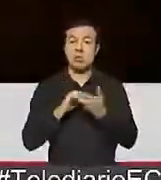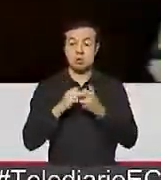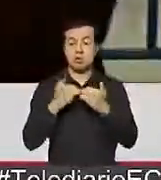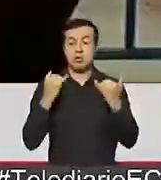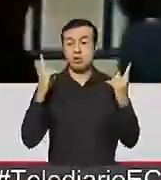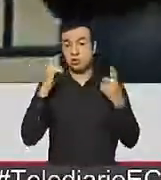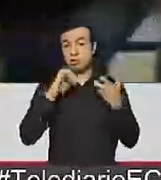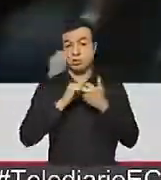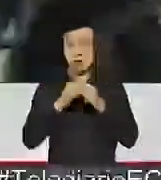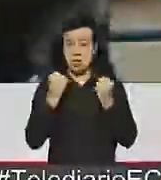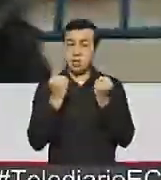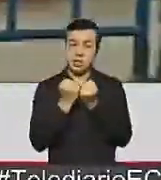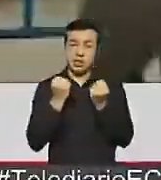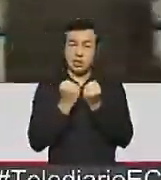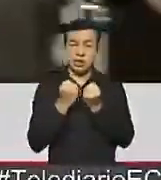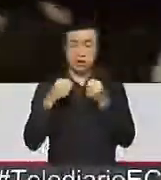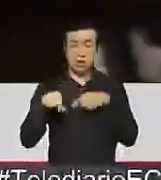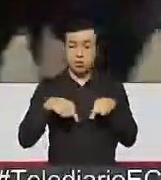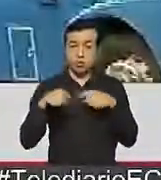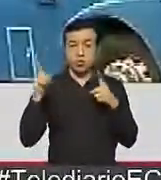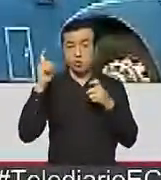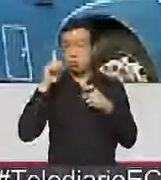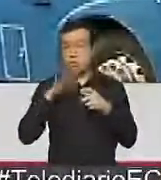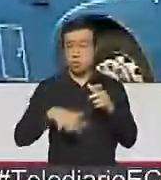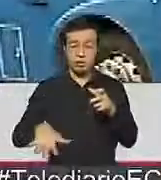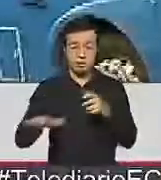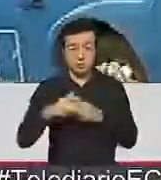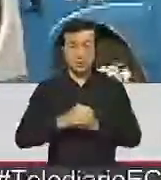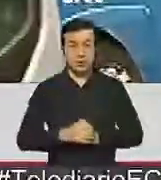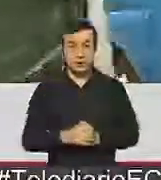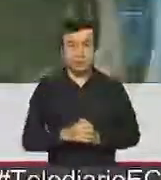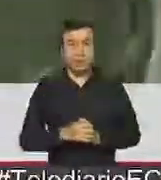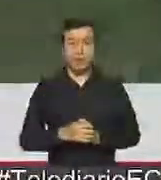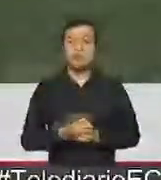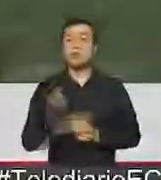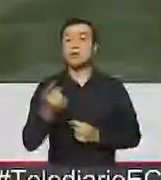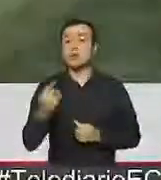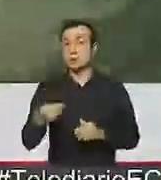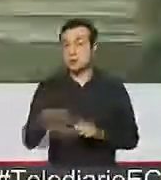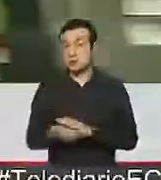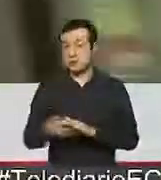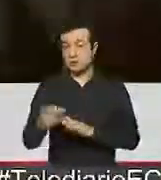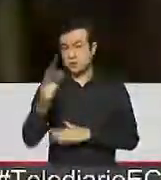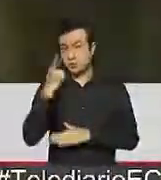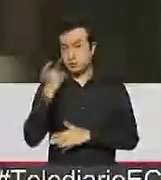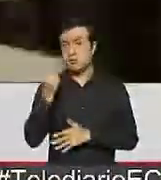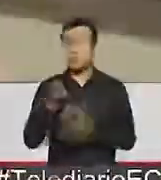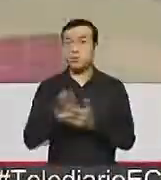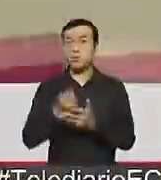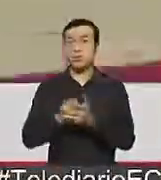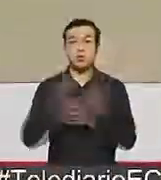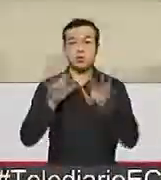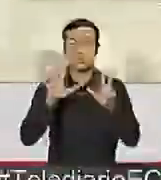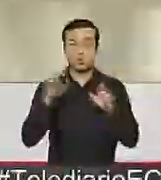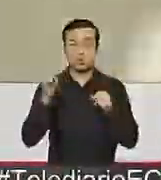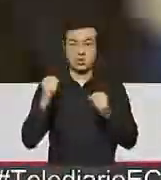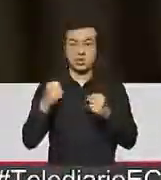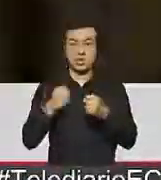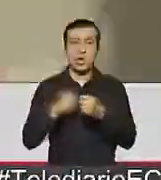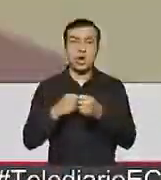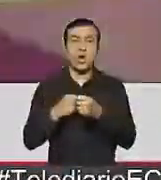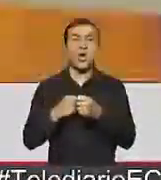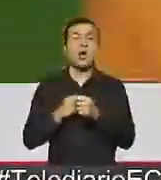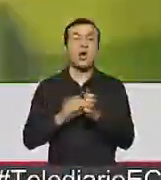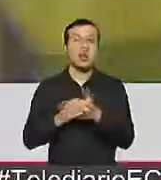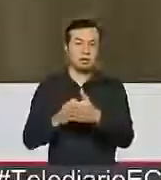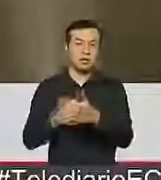de pasajeros y la falta de unidades por daños. El mismo monto de la coima comparado en cambio con el valor pagado por los 80 biarticulados